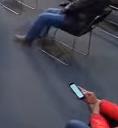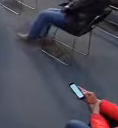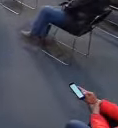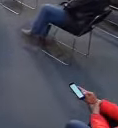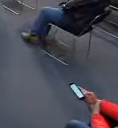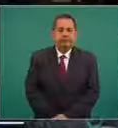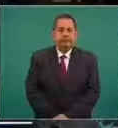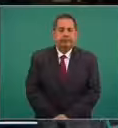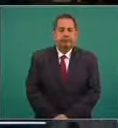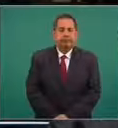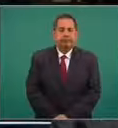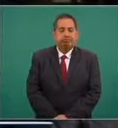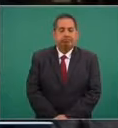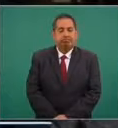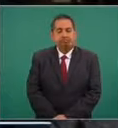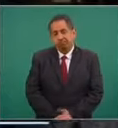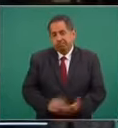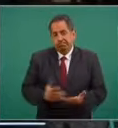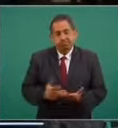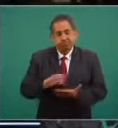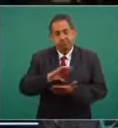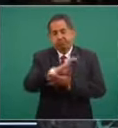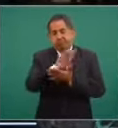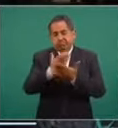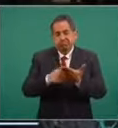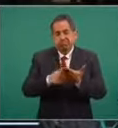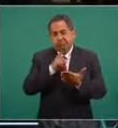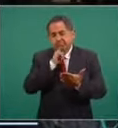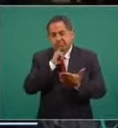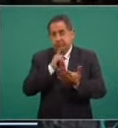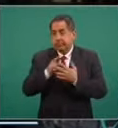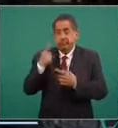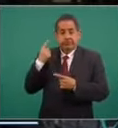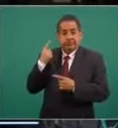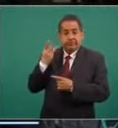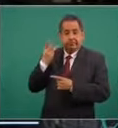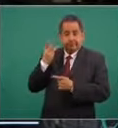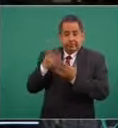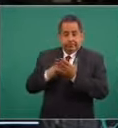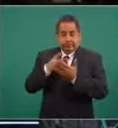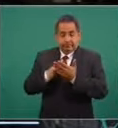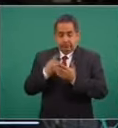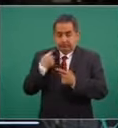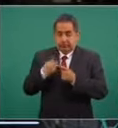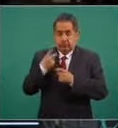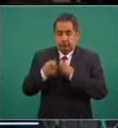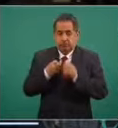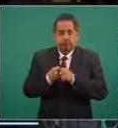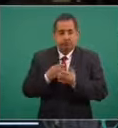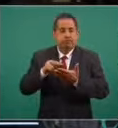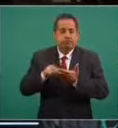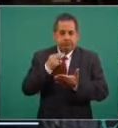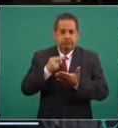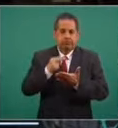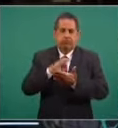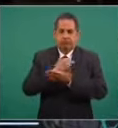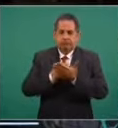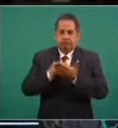deficiencia contractual. Esta es la tercera vez que en 2 años de su gobierno están firmando